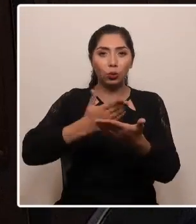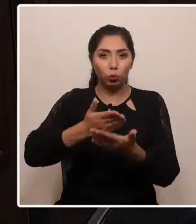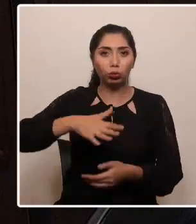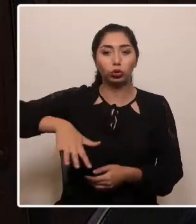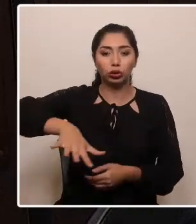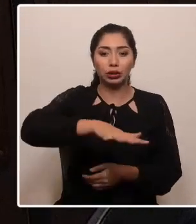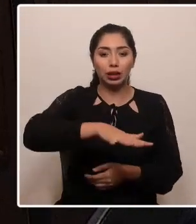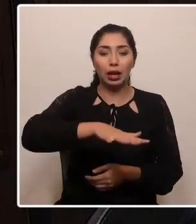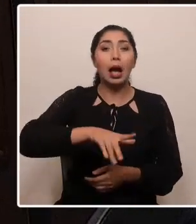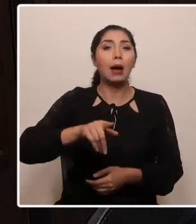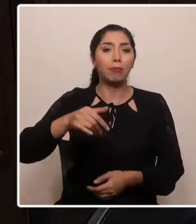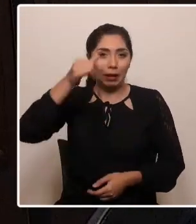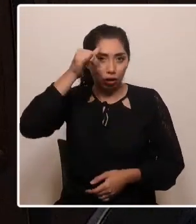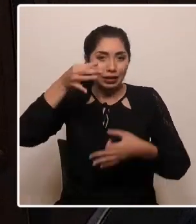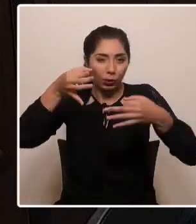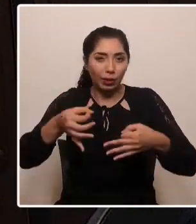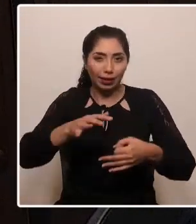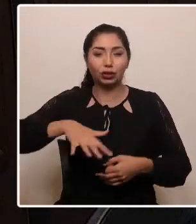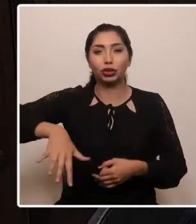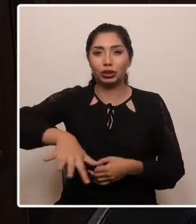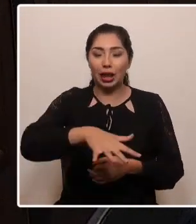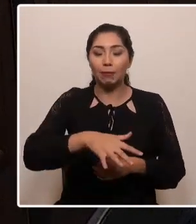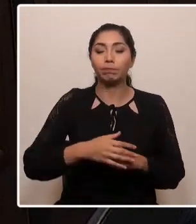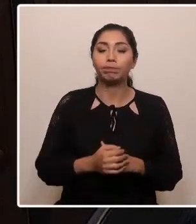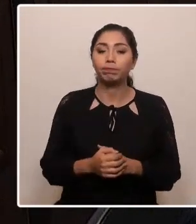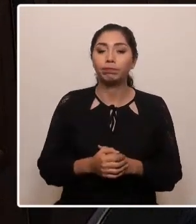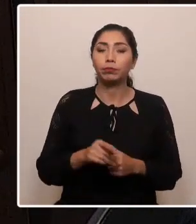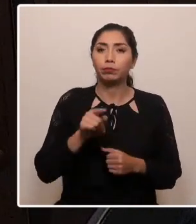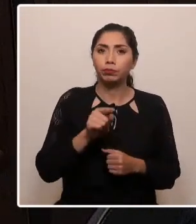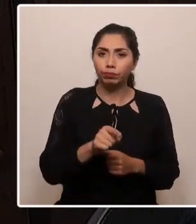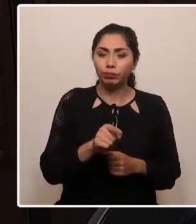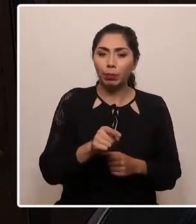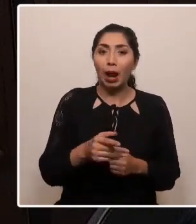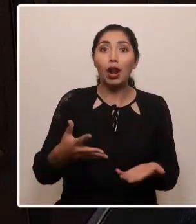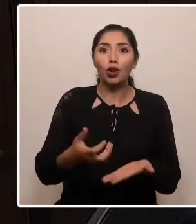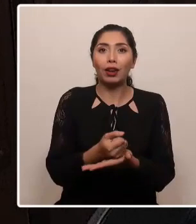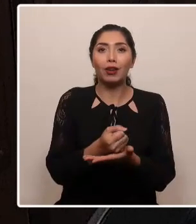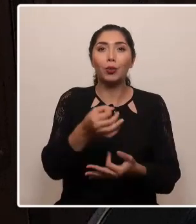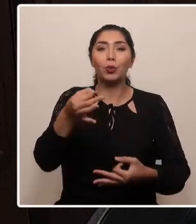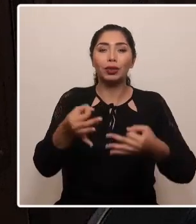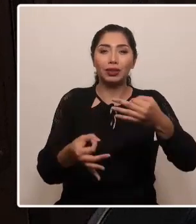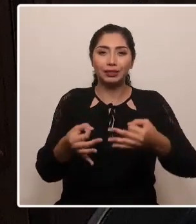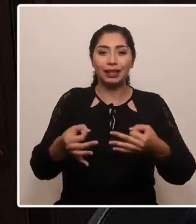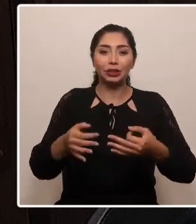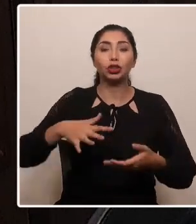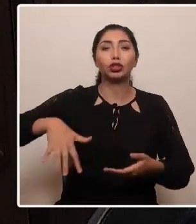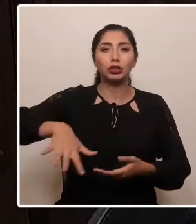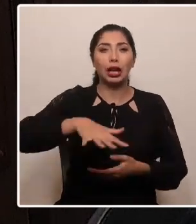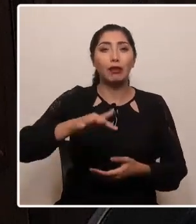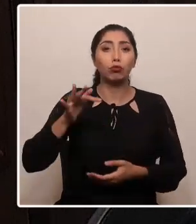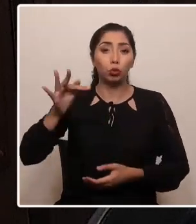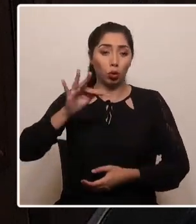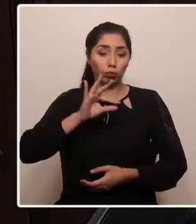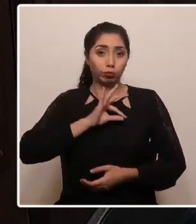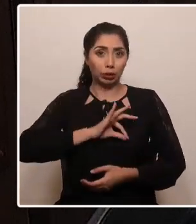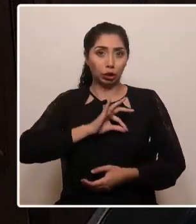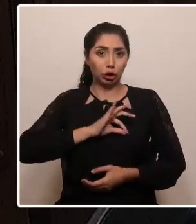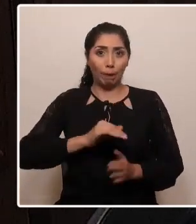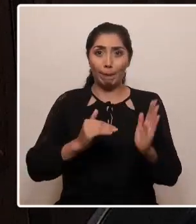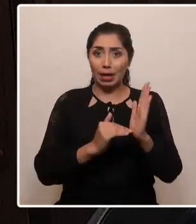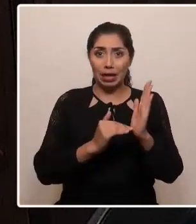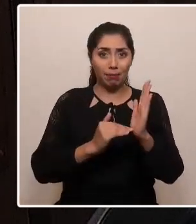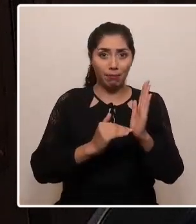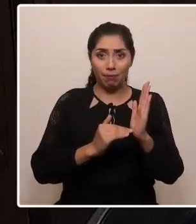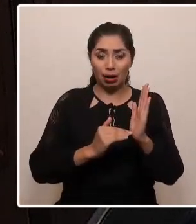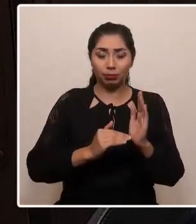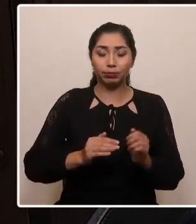seguridad social, perdón, convirtiéndose en un instrumento para la justicia social, una futura vejez digna y con una pensión mínima garantizada. Destacando